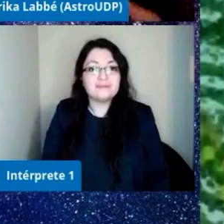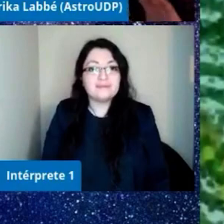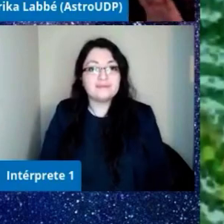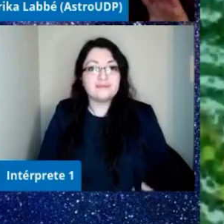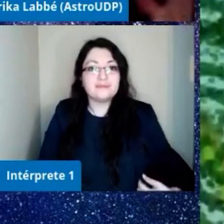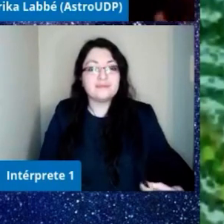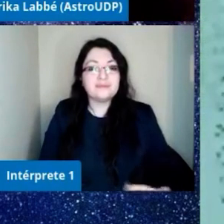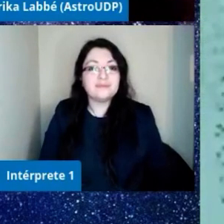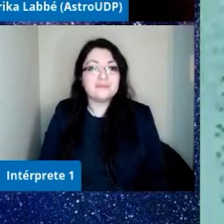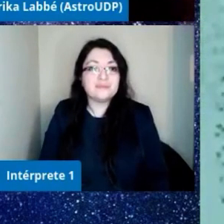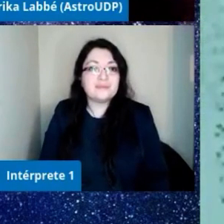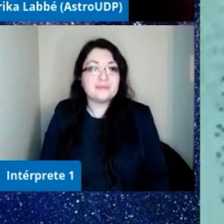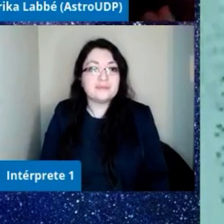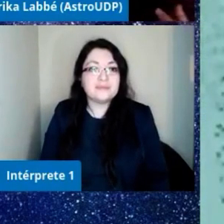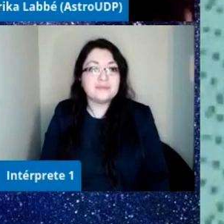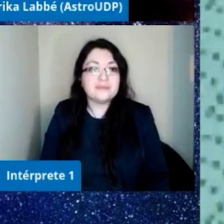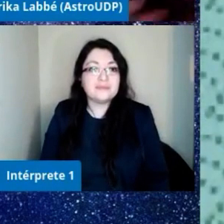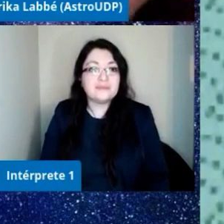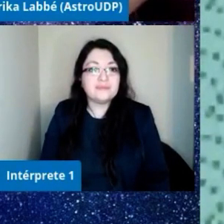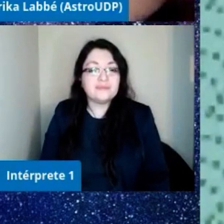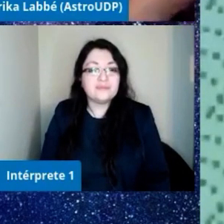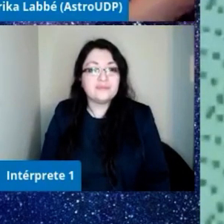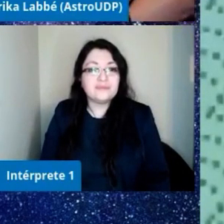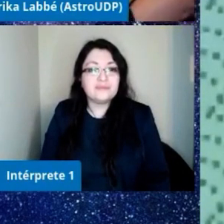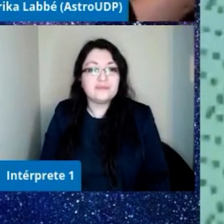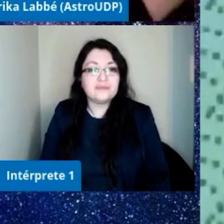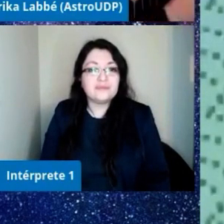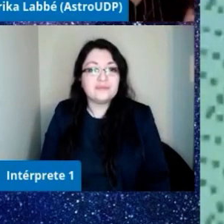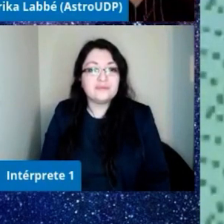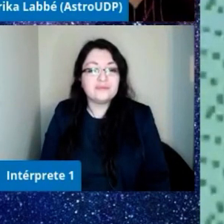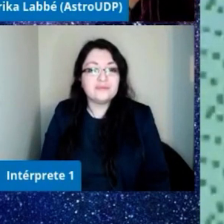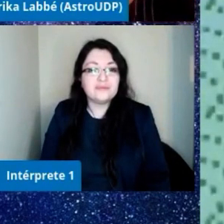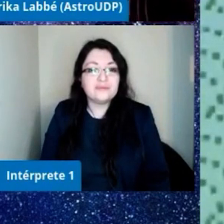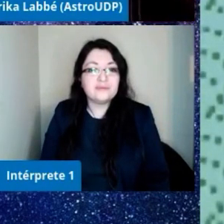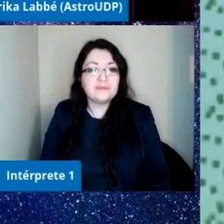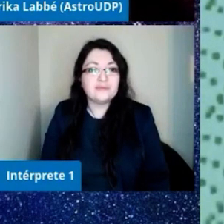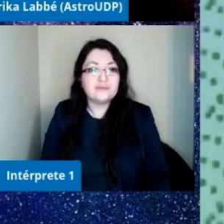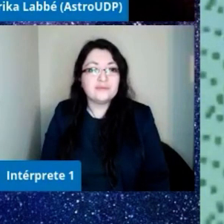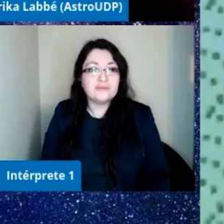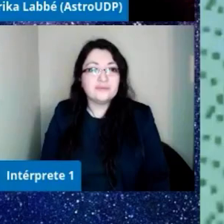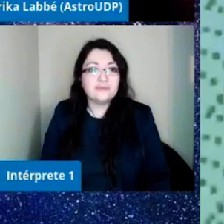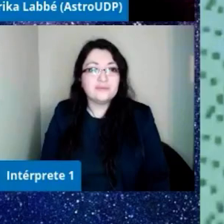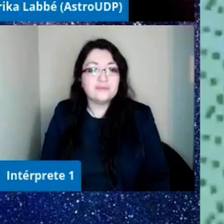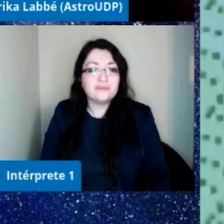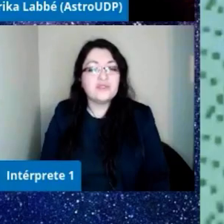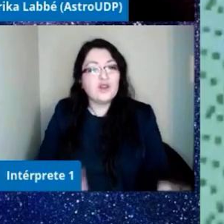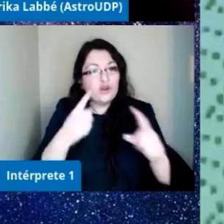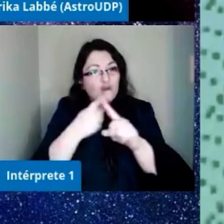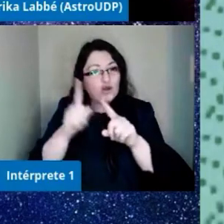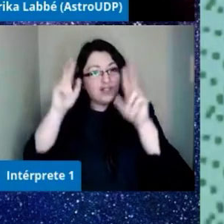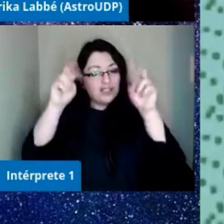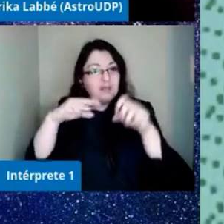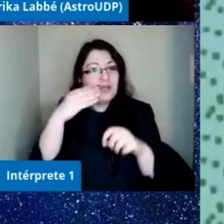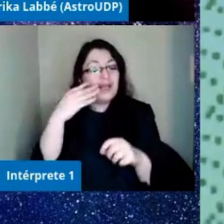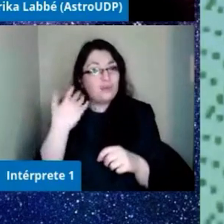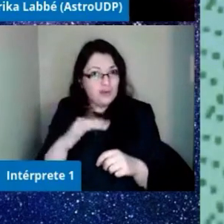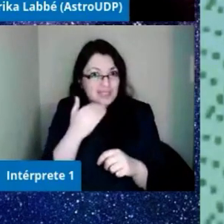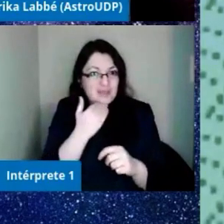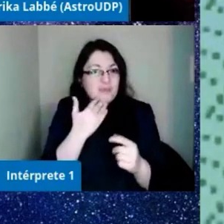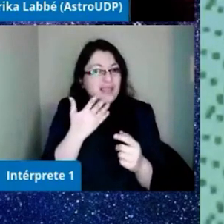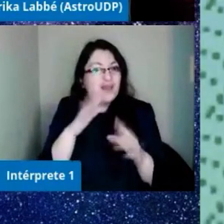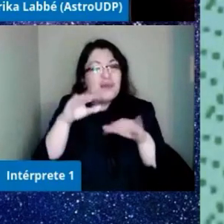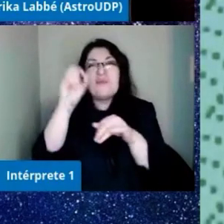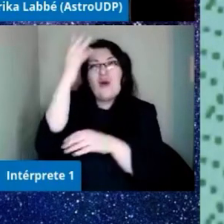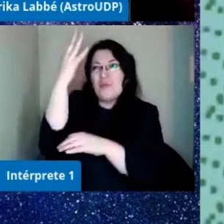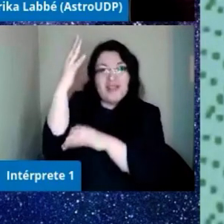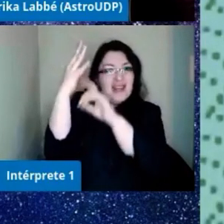Y otra parte importante que ha sido como otra rama, que diría yo, de este árbol, ha sido también el interés que ha generado estas